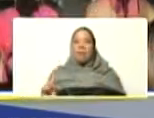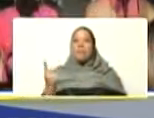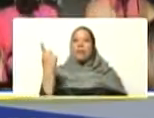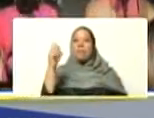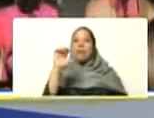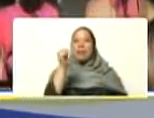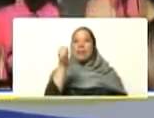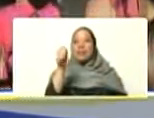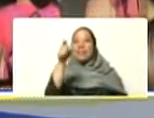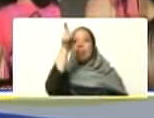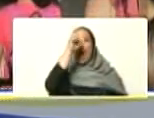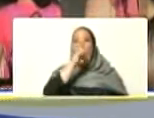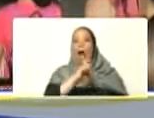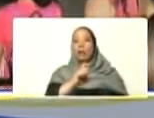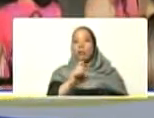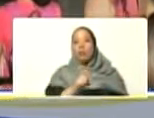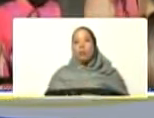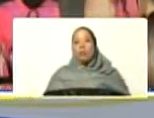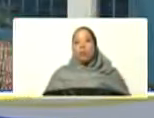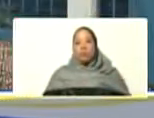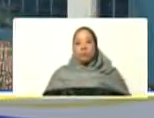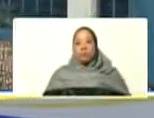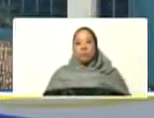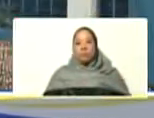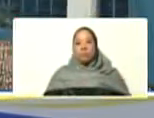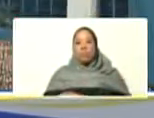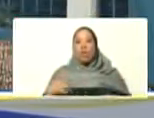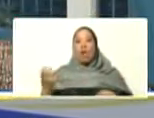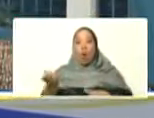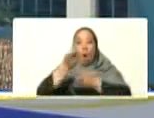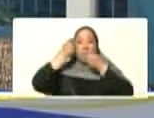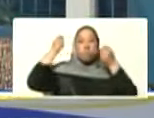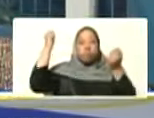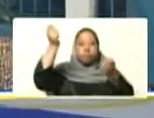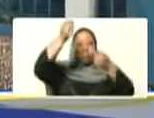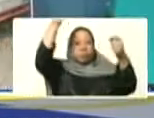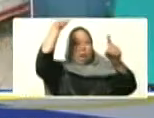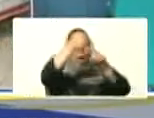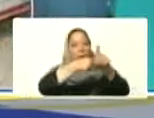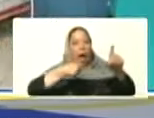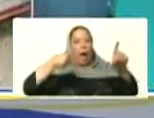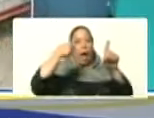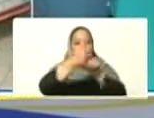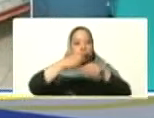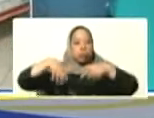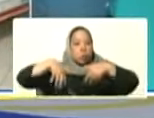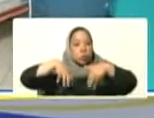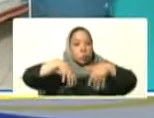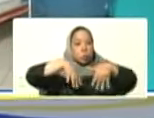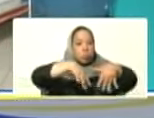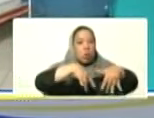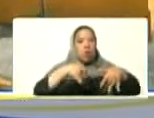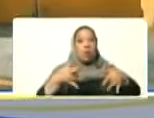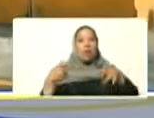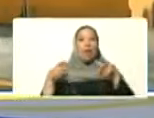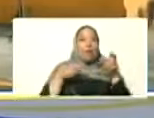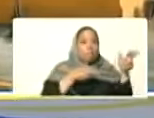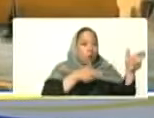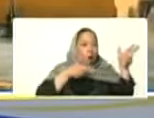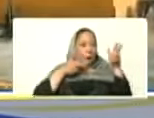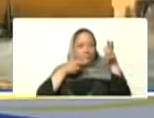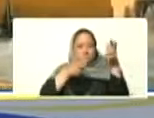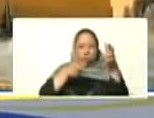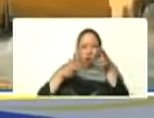10 años de la insurrección popular y de la masacre y